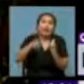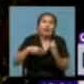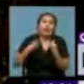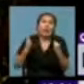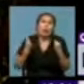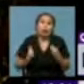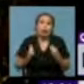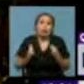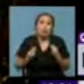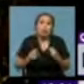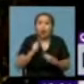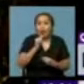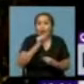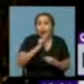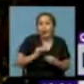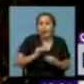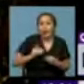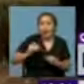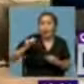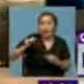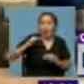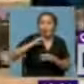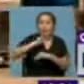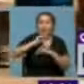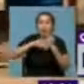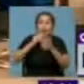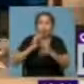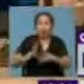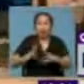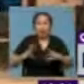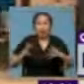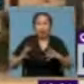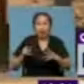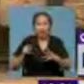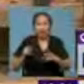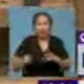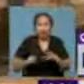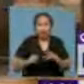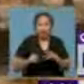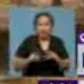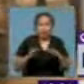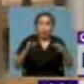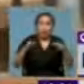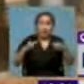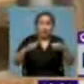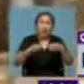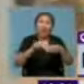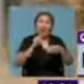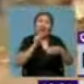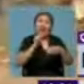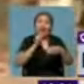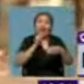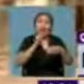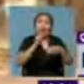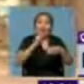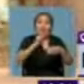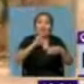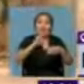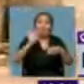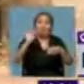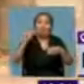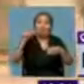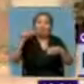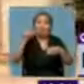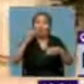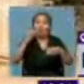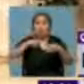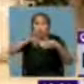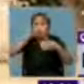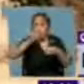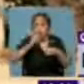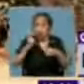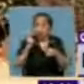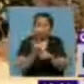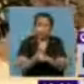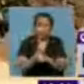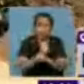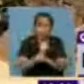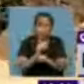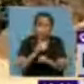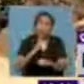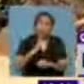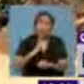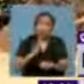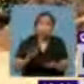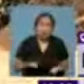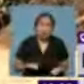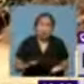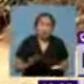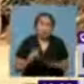porque son familias grandes y un tacho de 200 no abastece para todo el día.